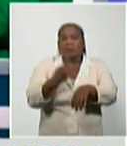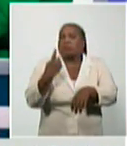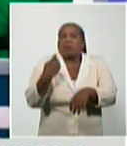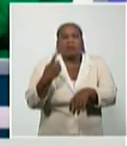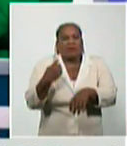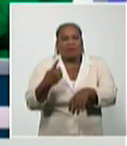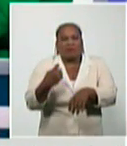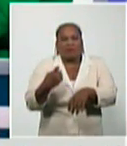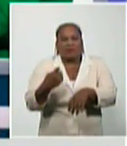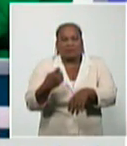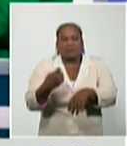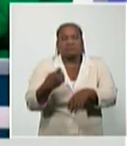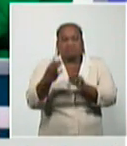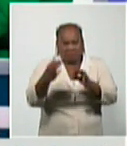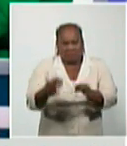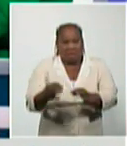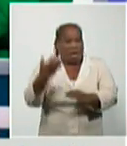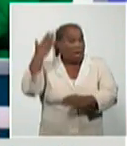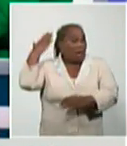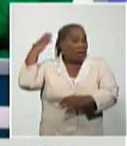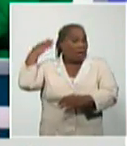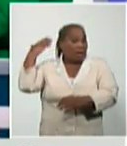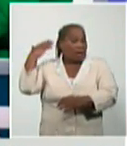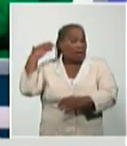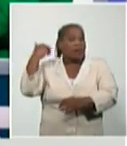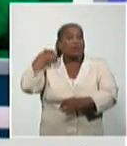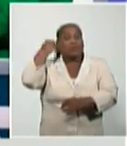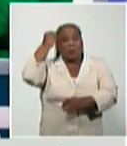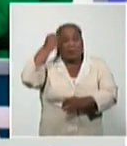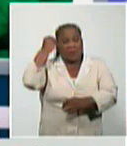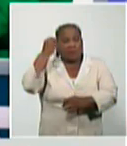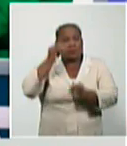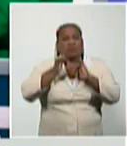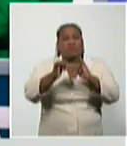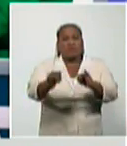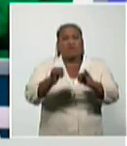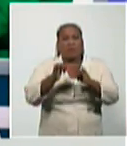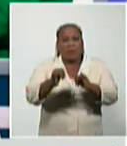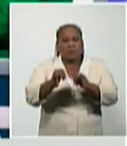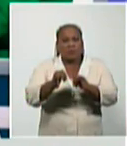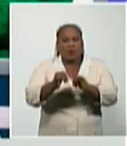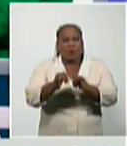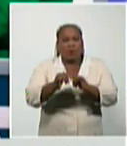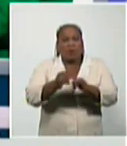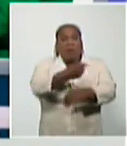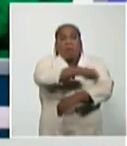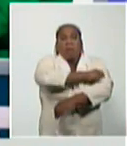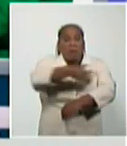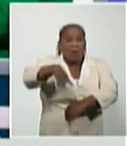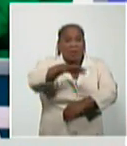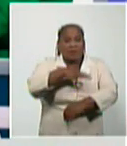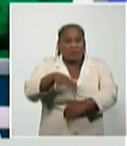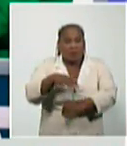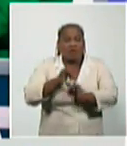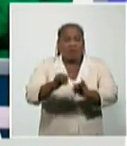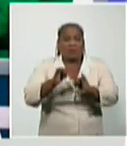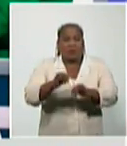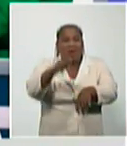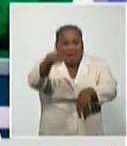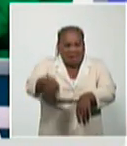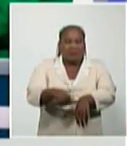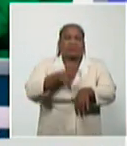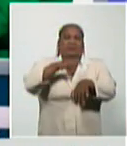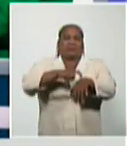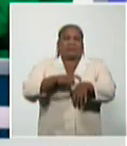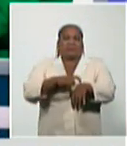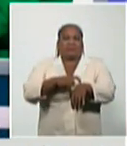yo creo, y nuestra población está teniendo información muy continua, como para que a esta altura,